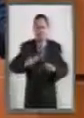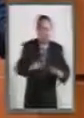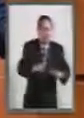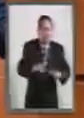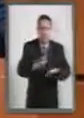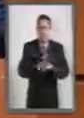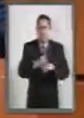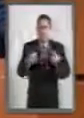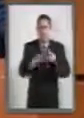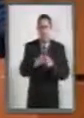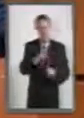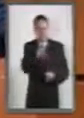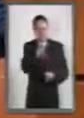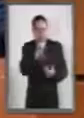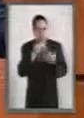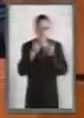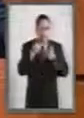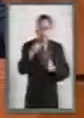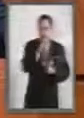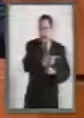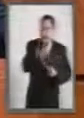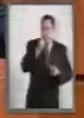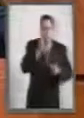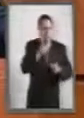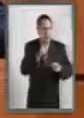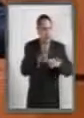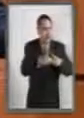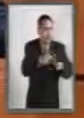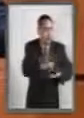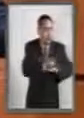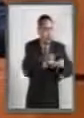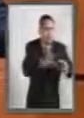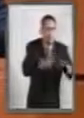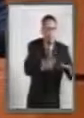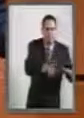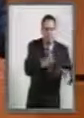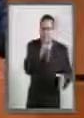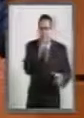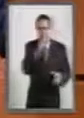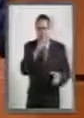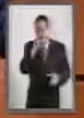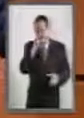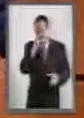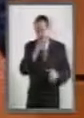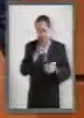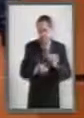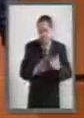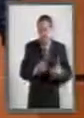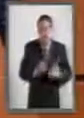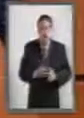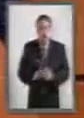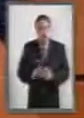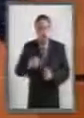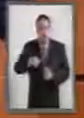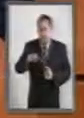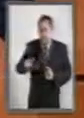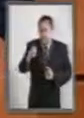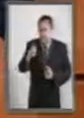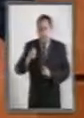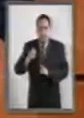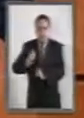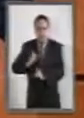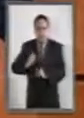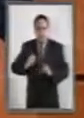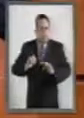complementar el esfuerzo de las funciones civiles en materia de seguridad pública. Y lo hemos hecho por